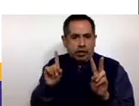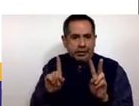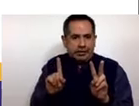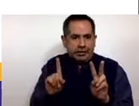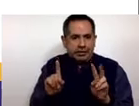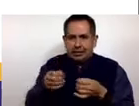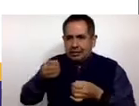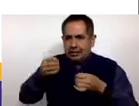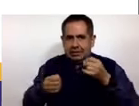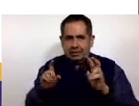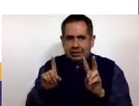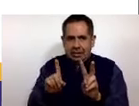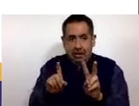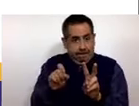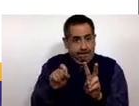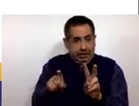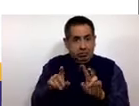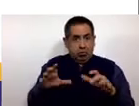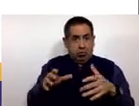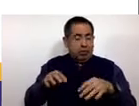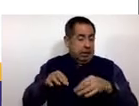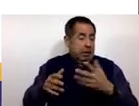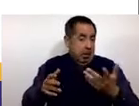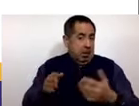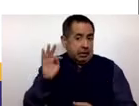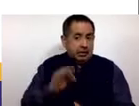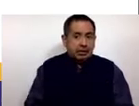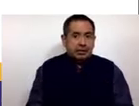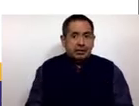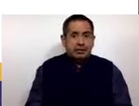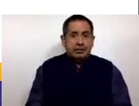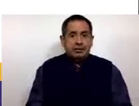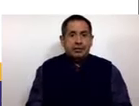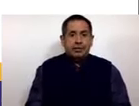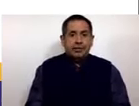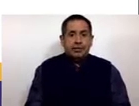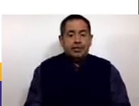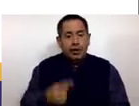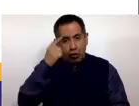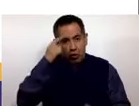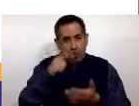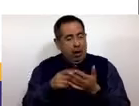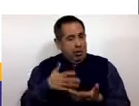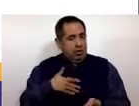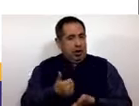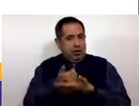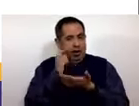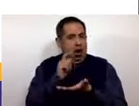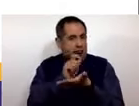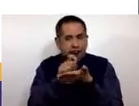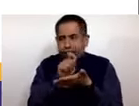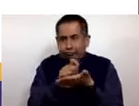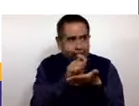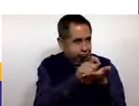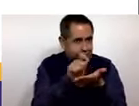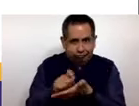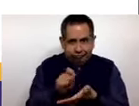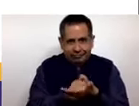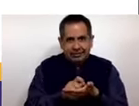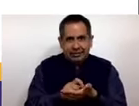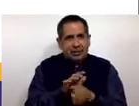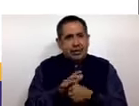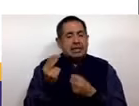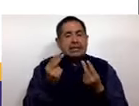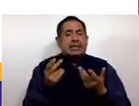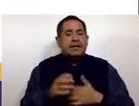aún dentro del ámbito laboral. Claro, sí, yo me apunto como editora, lo que necesiten.